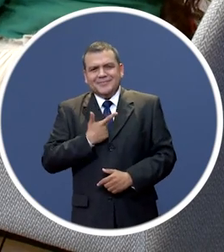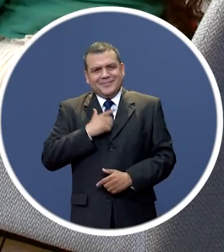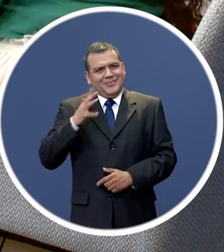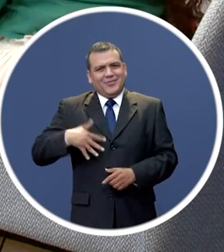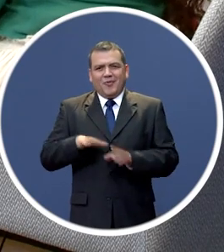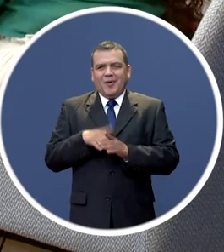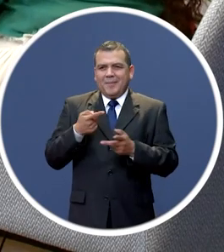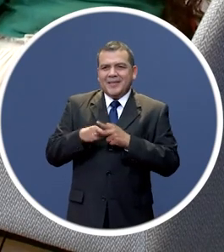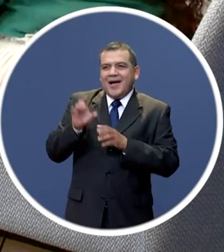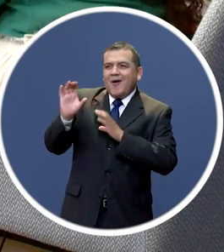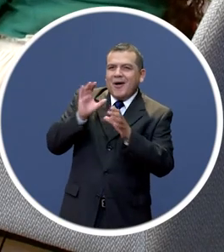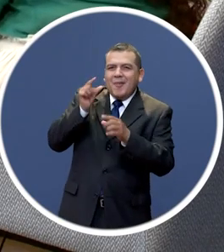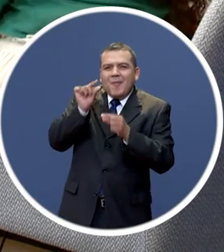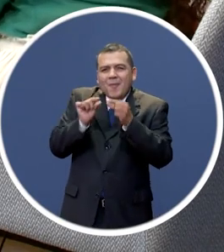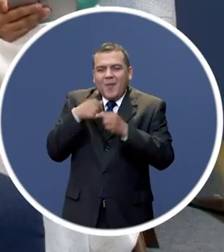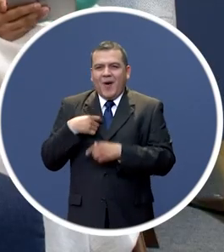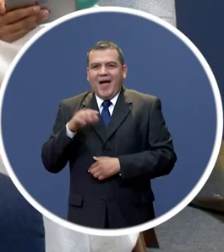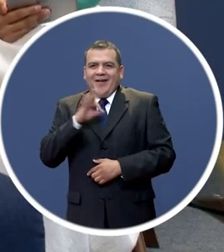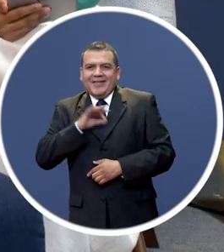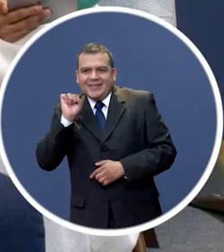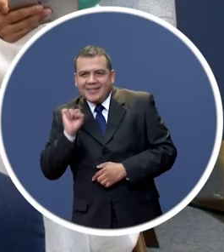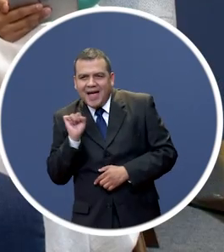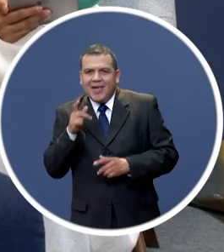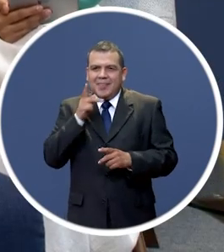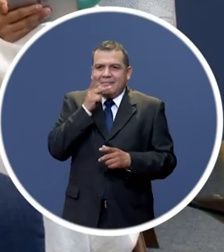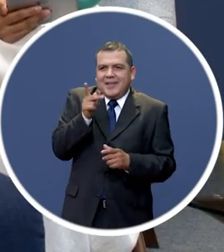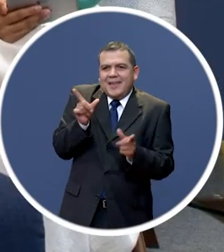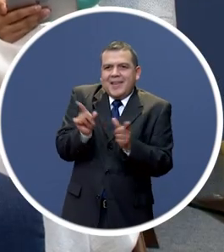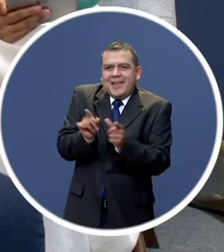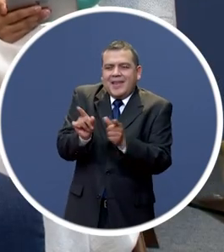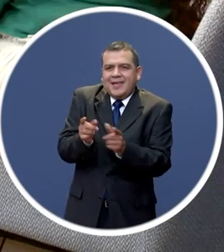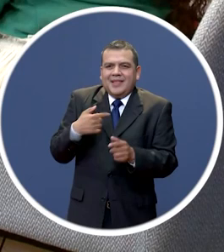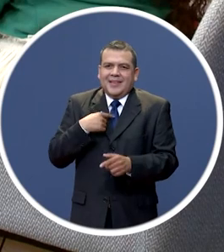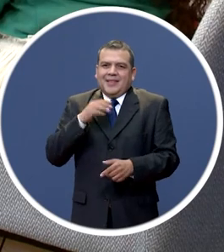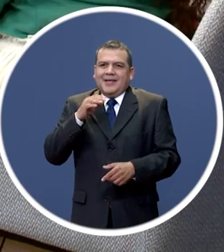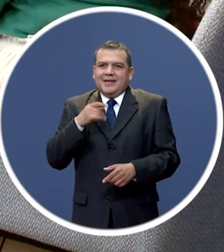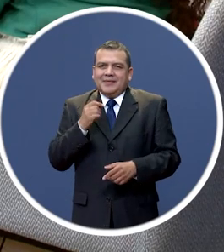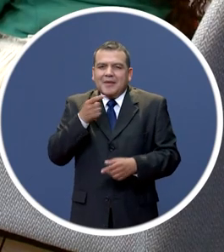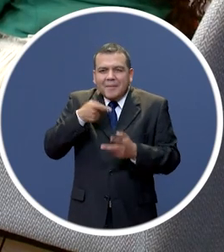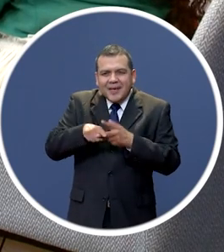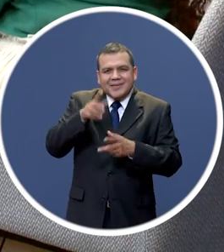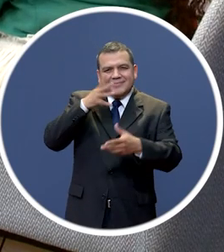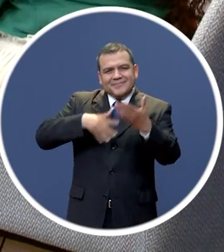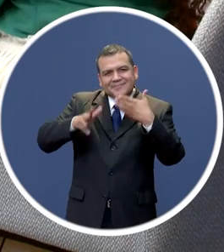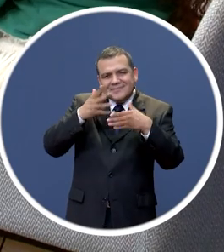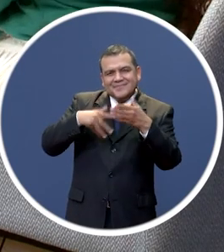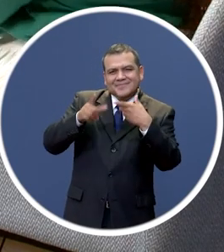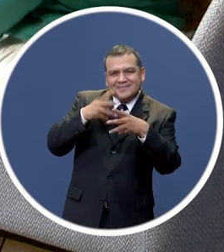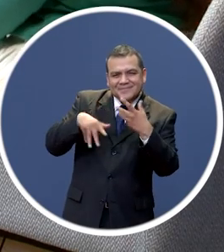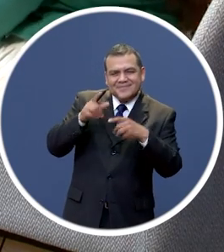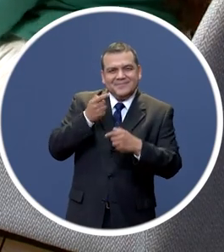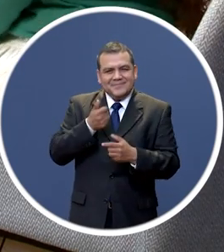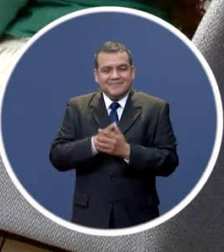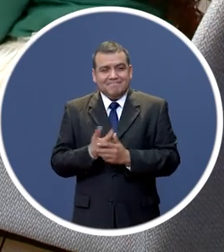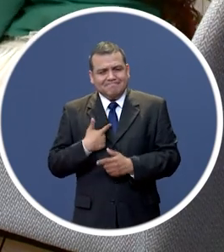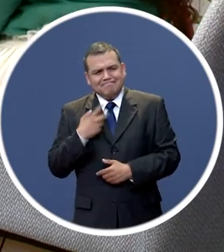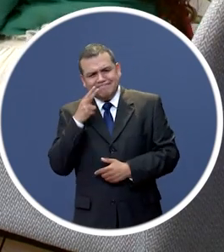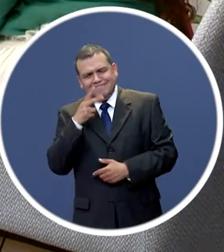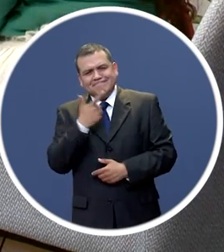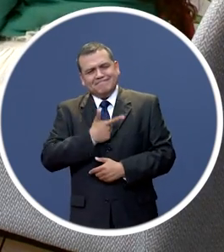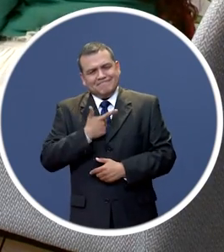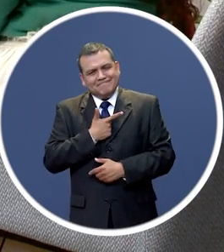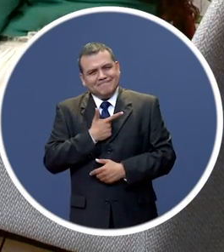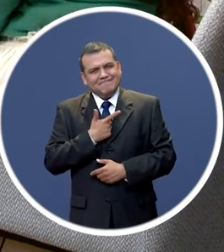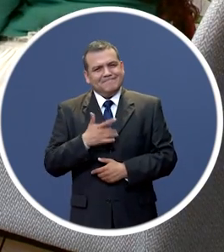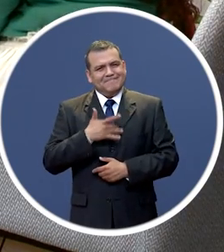pues feliz sábado o algo. intentan comunicar así. Sí. Intentan comunicarse, intentan decir las cosas en señas. Entonces, es